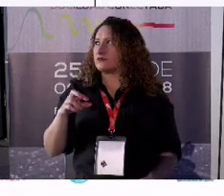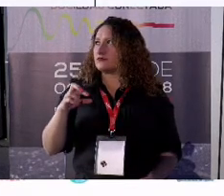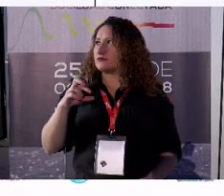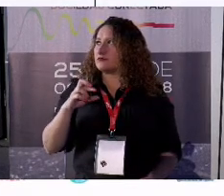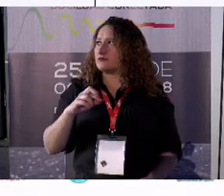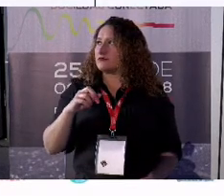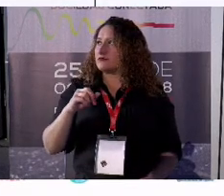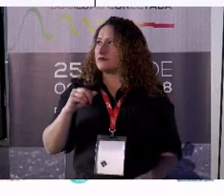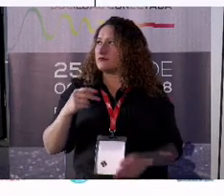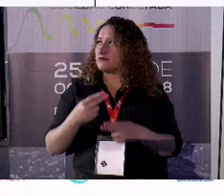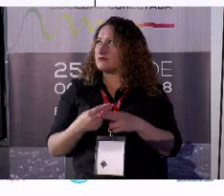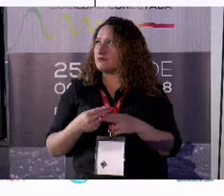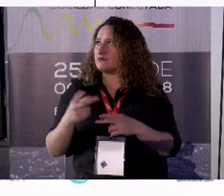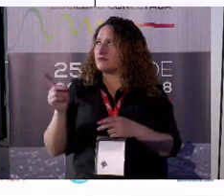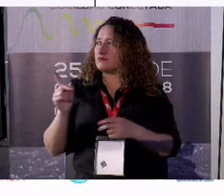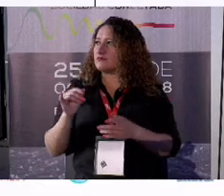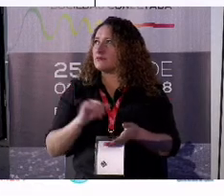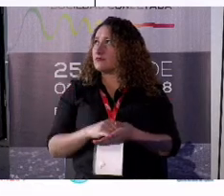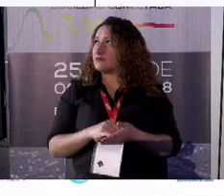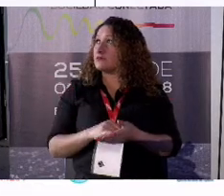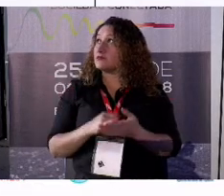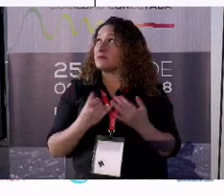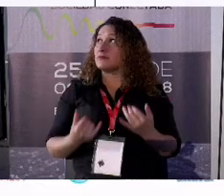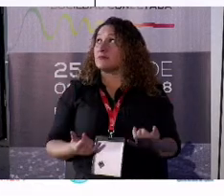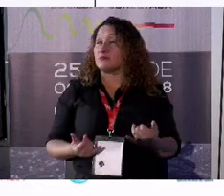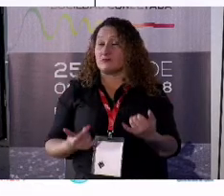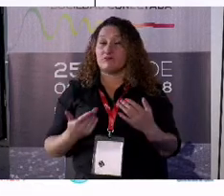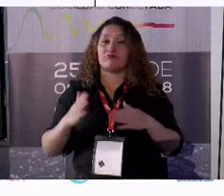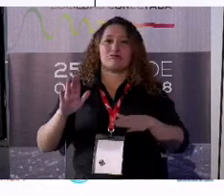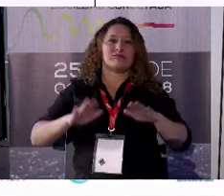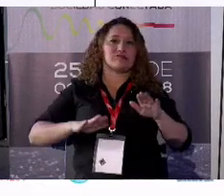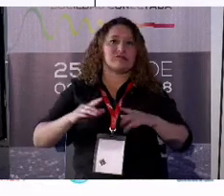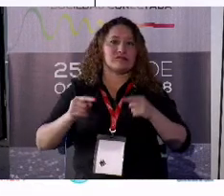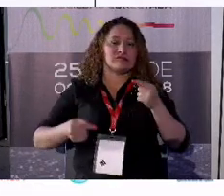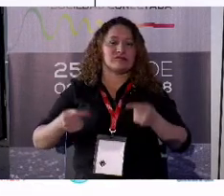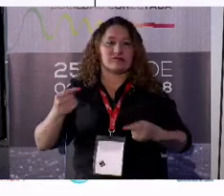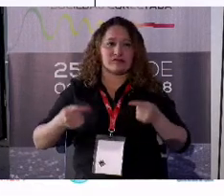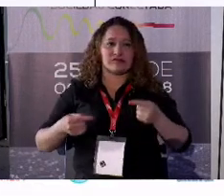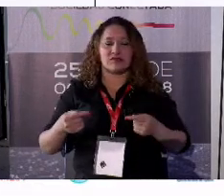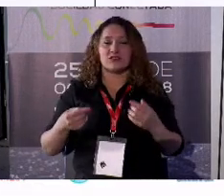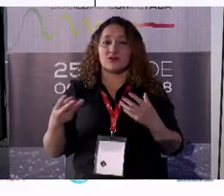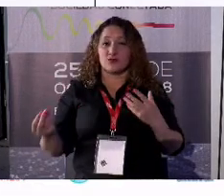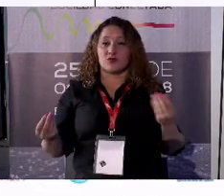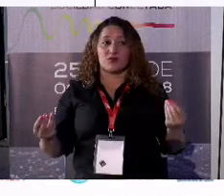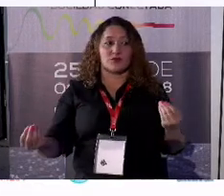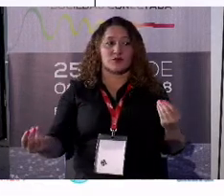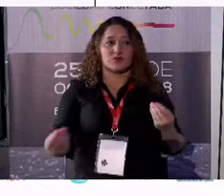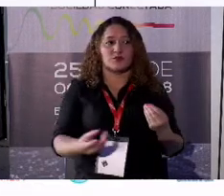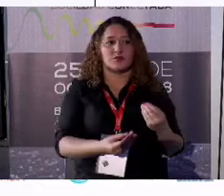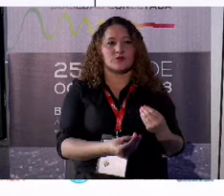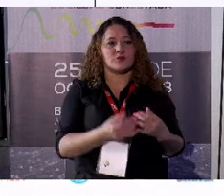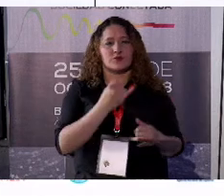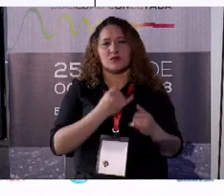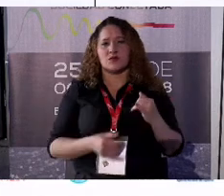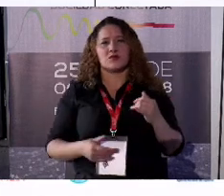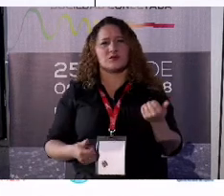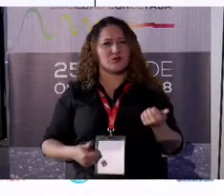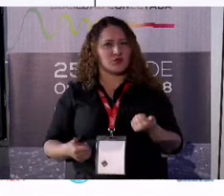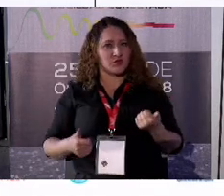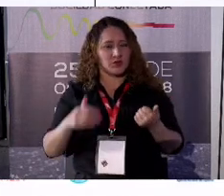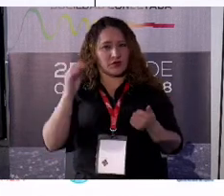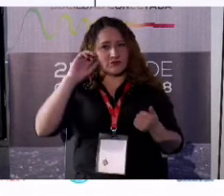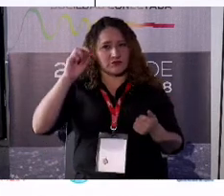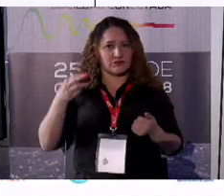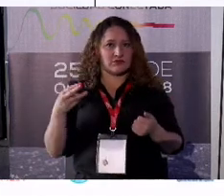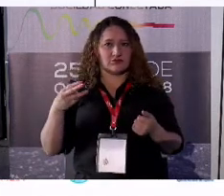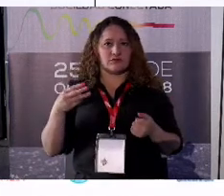momento fieramente en la mesa de negociación de la FCC varios grupos. Y por último, la tercera capa, que